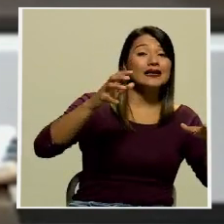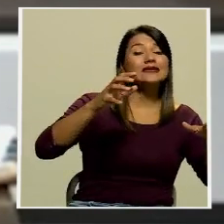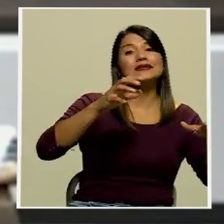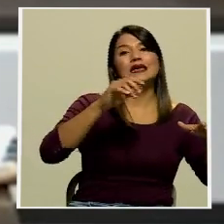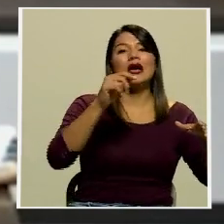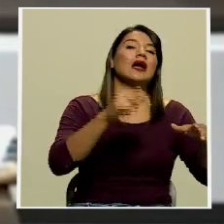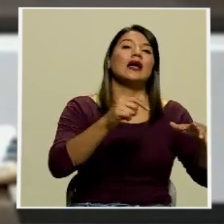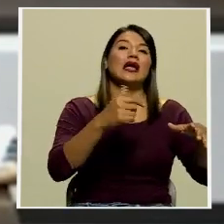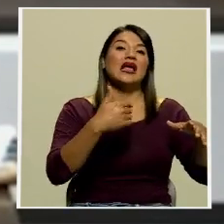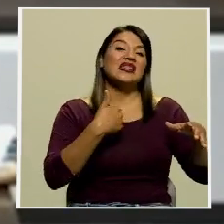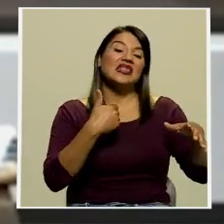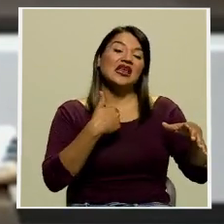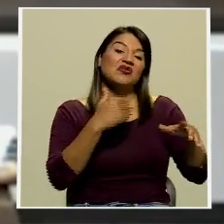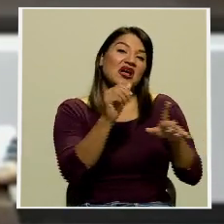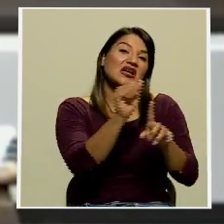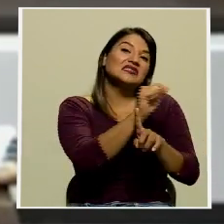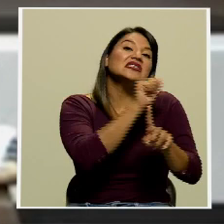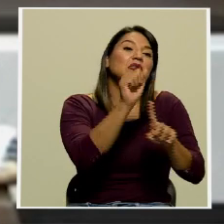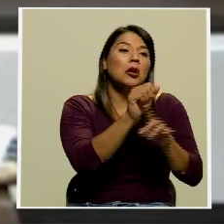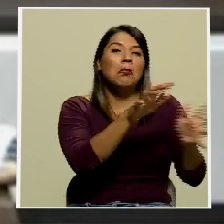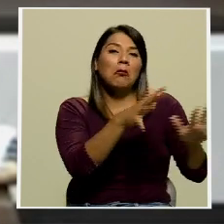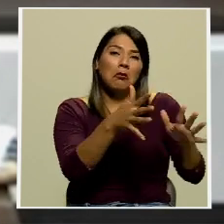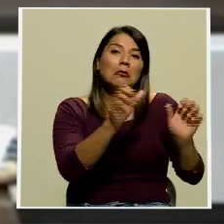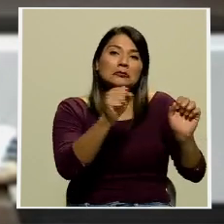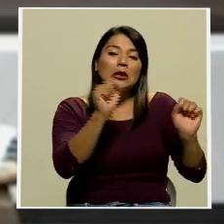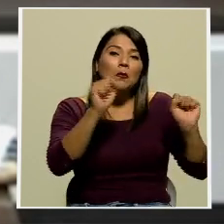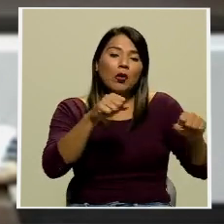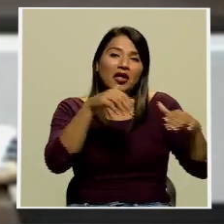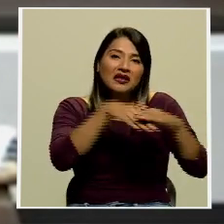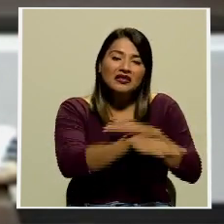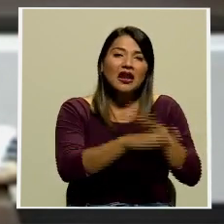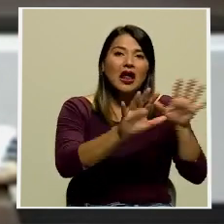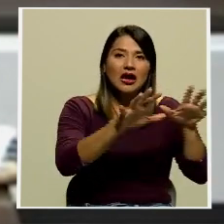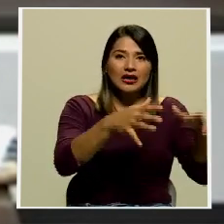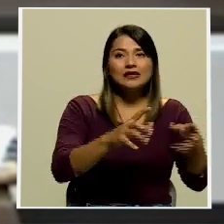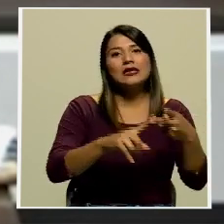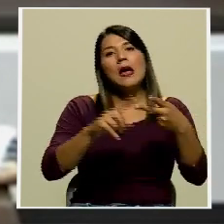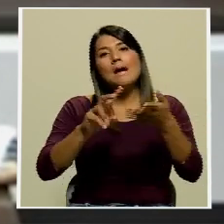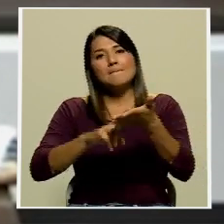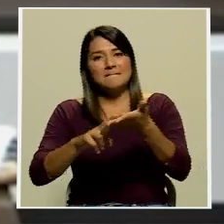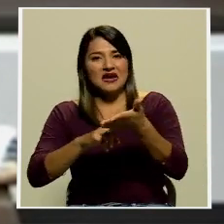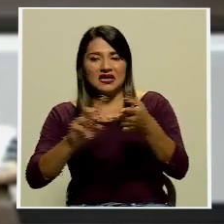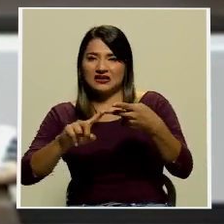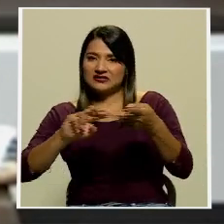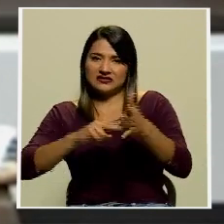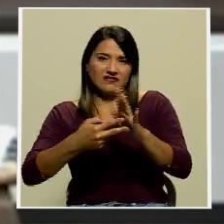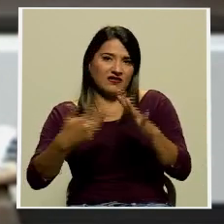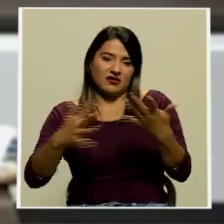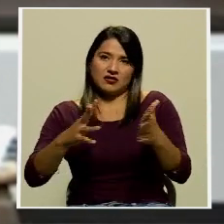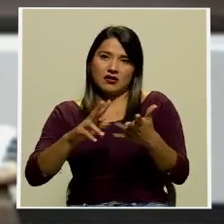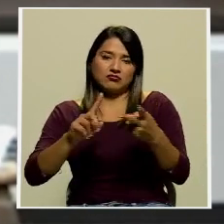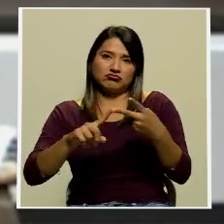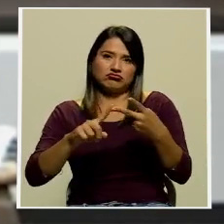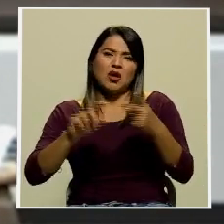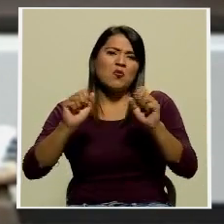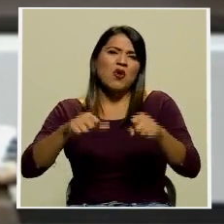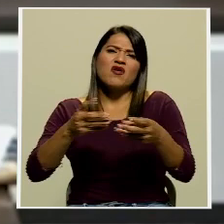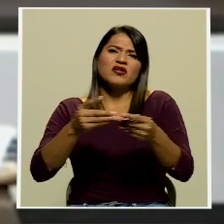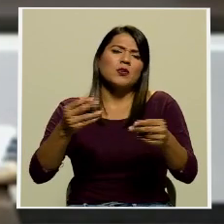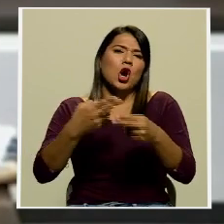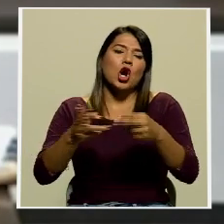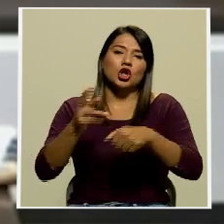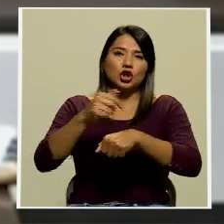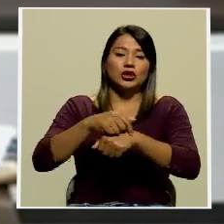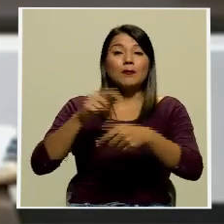que es menor y que se puede ingresar al centro educativo. Por supuesto, las verdes, que es una cuestión que se puede resolver en el corto